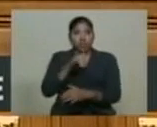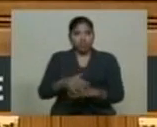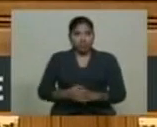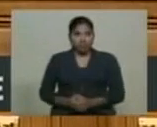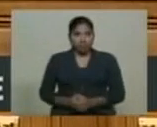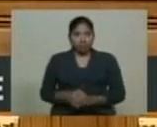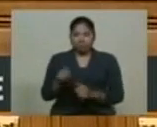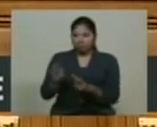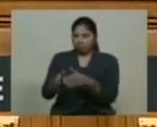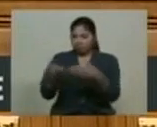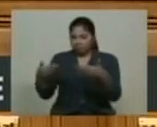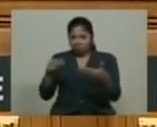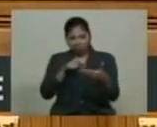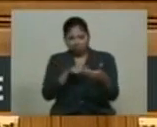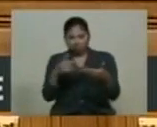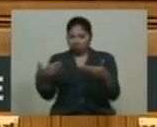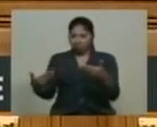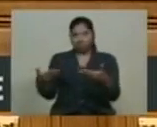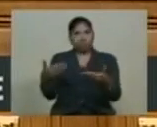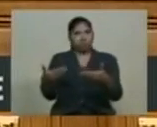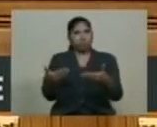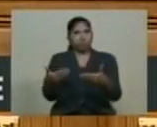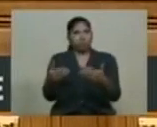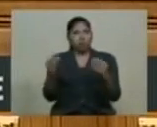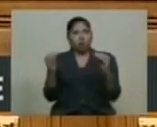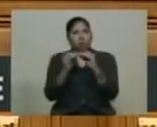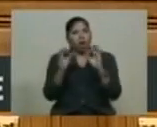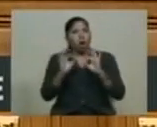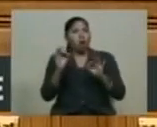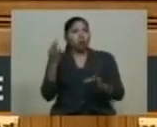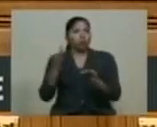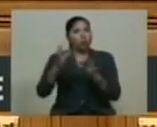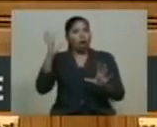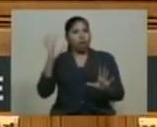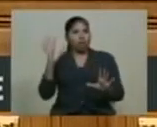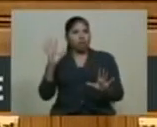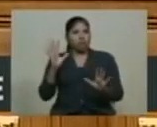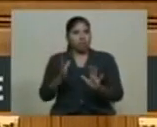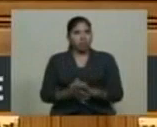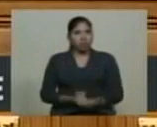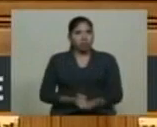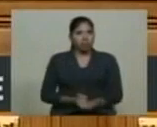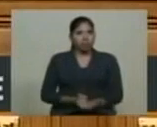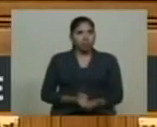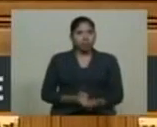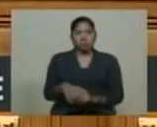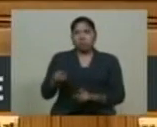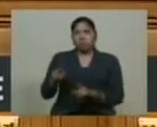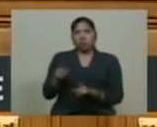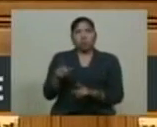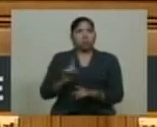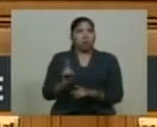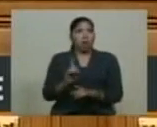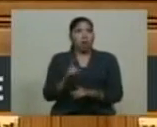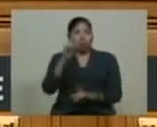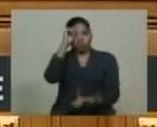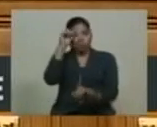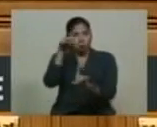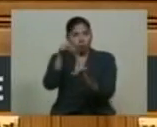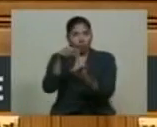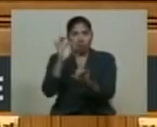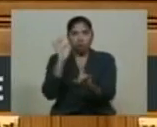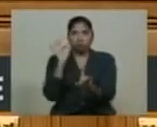no hay nada de coincidencia ni mucho menos de providencial. Tampoco es un ejercicio de objetividad